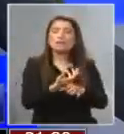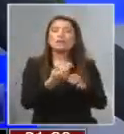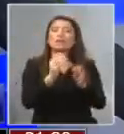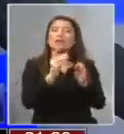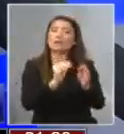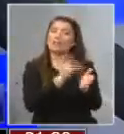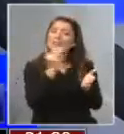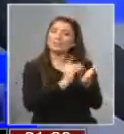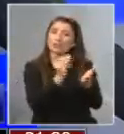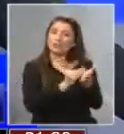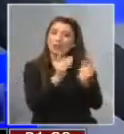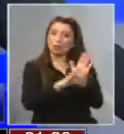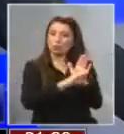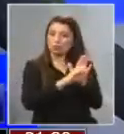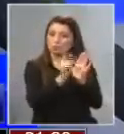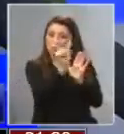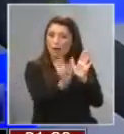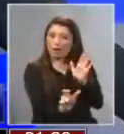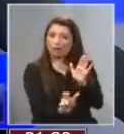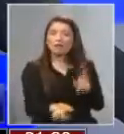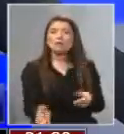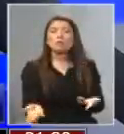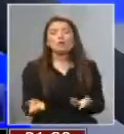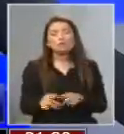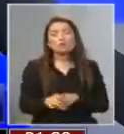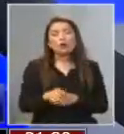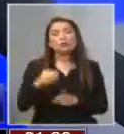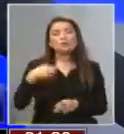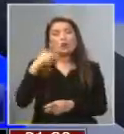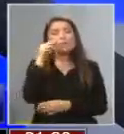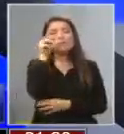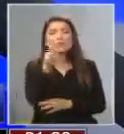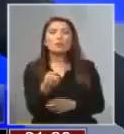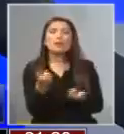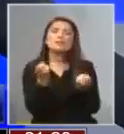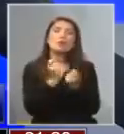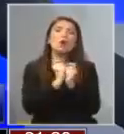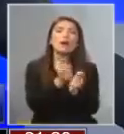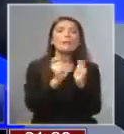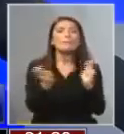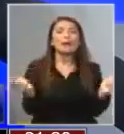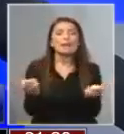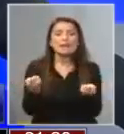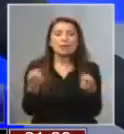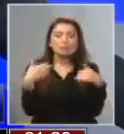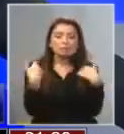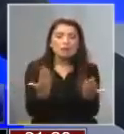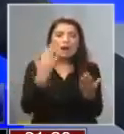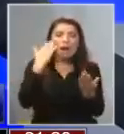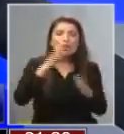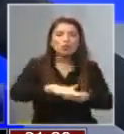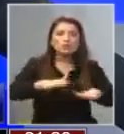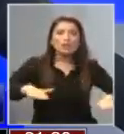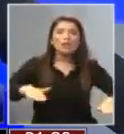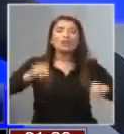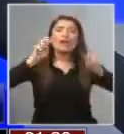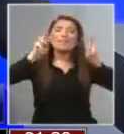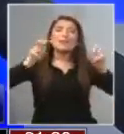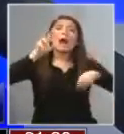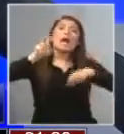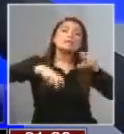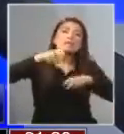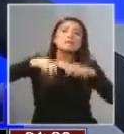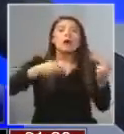menos, pero yo lo miro y a mí me parece más bien una campaña dirigida a niños, ¿no? Que los animalitos, que elegimos todo el conejo y